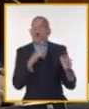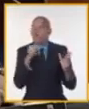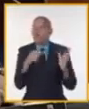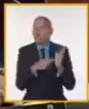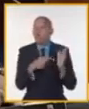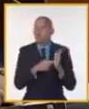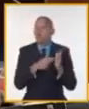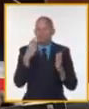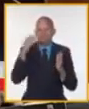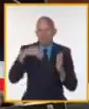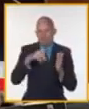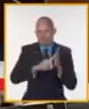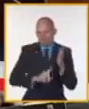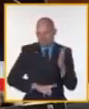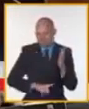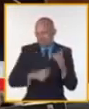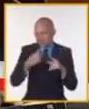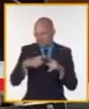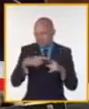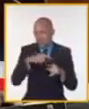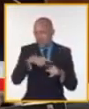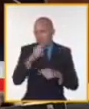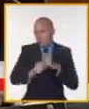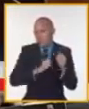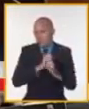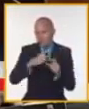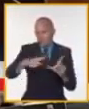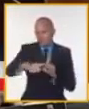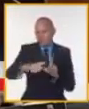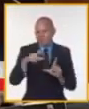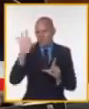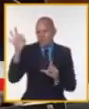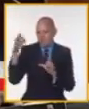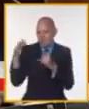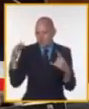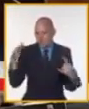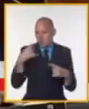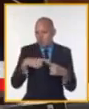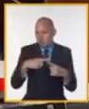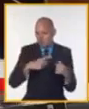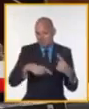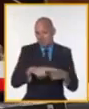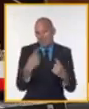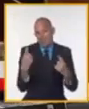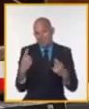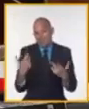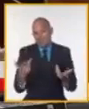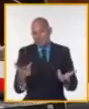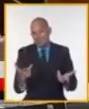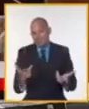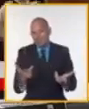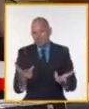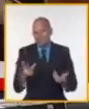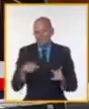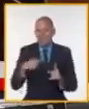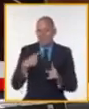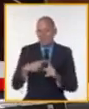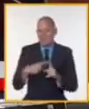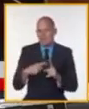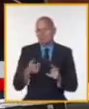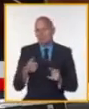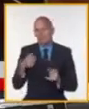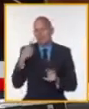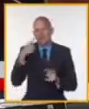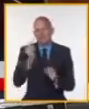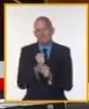transformación energética con el uso de paneles fotovoltaicos y otras alternativas para el país. Y cómo este sistema de trabajo se ha